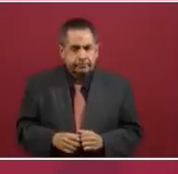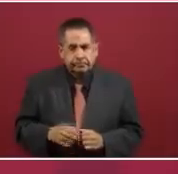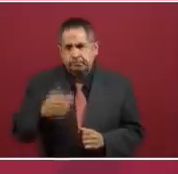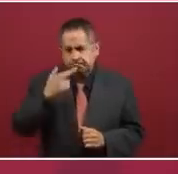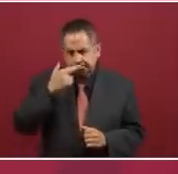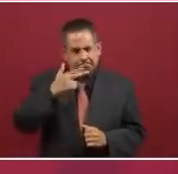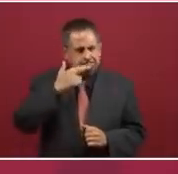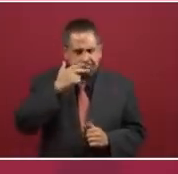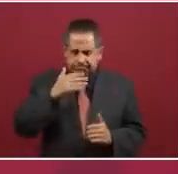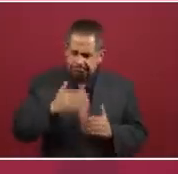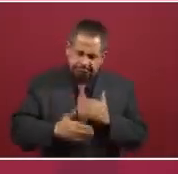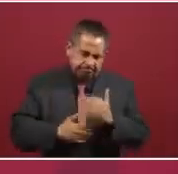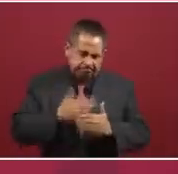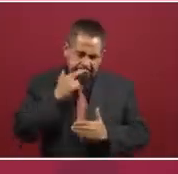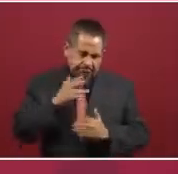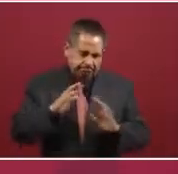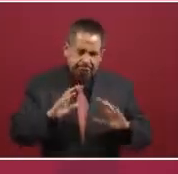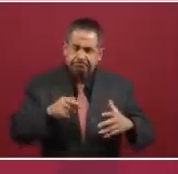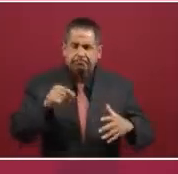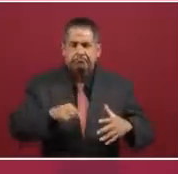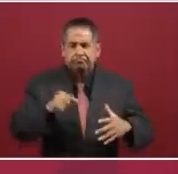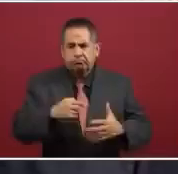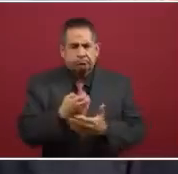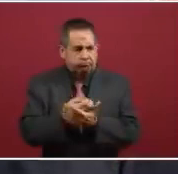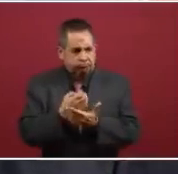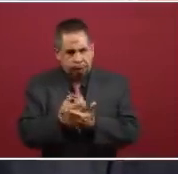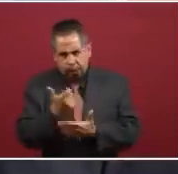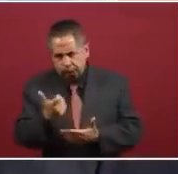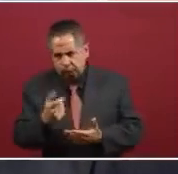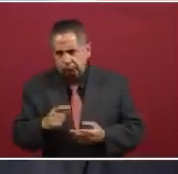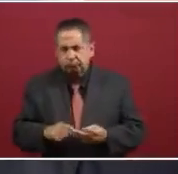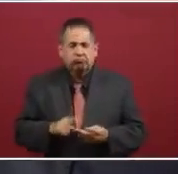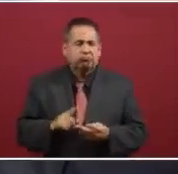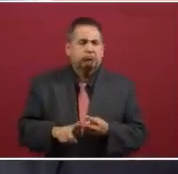mejorar la economía,